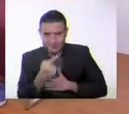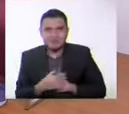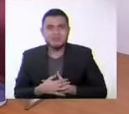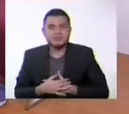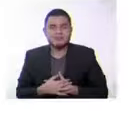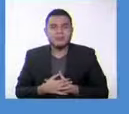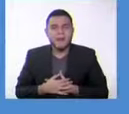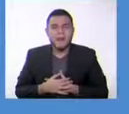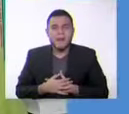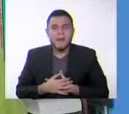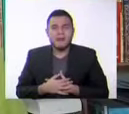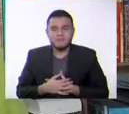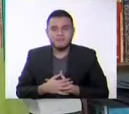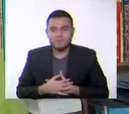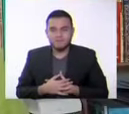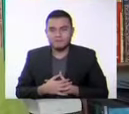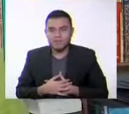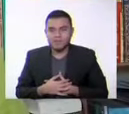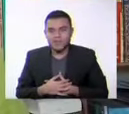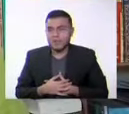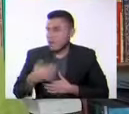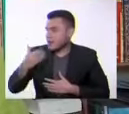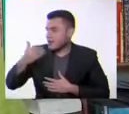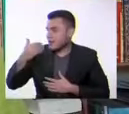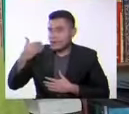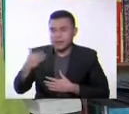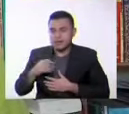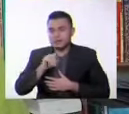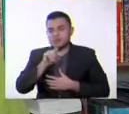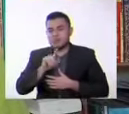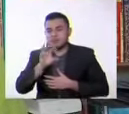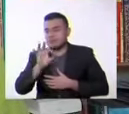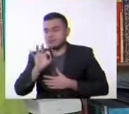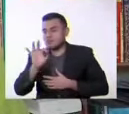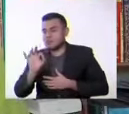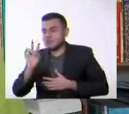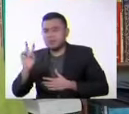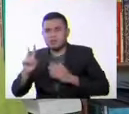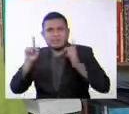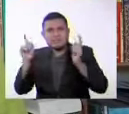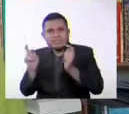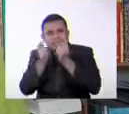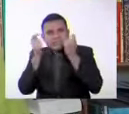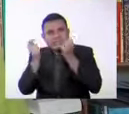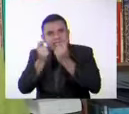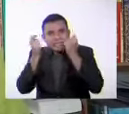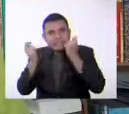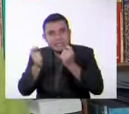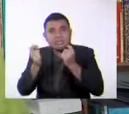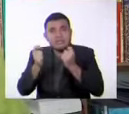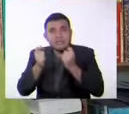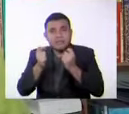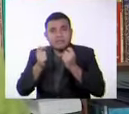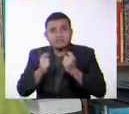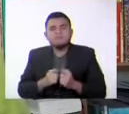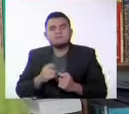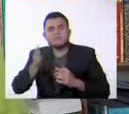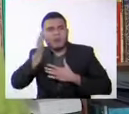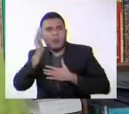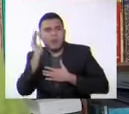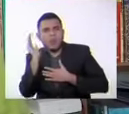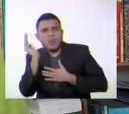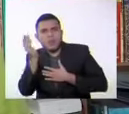verlo. En el año 1992 se celebró la Cumbre de la Tierra. Esta cumbre,